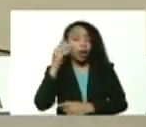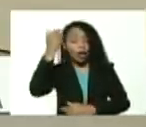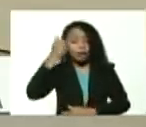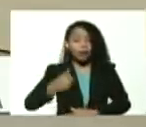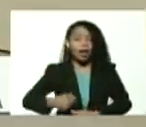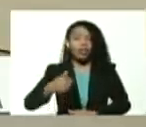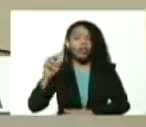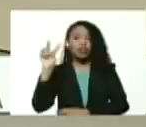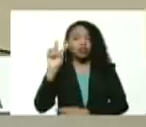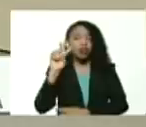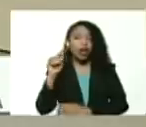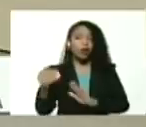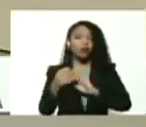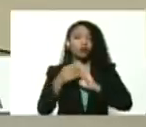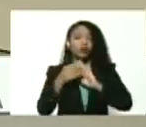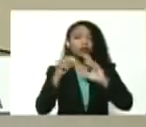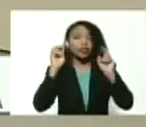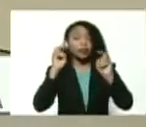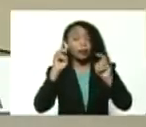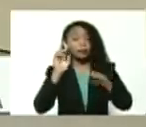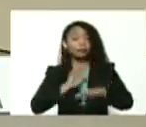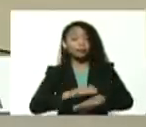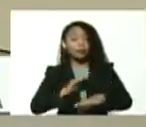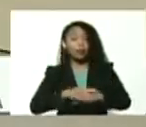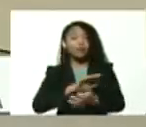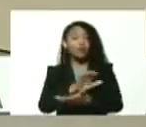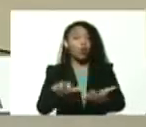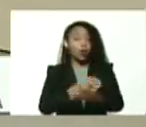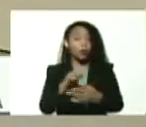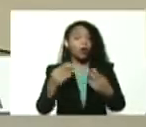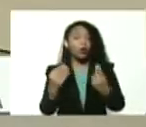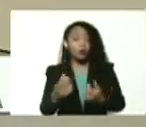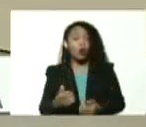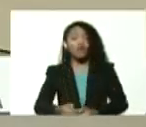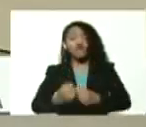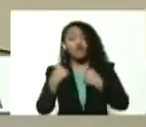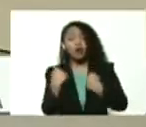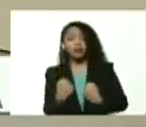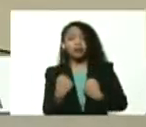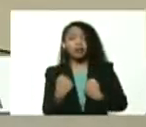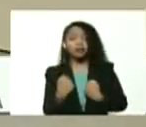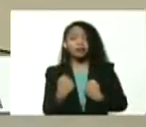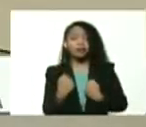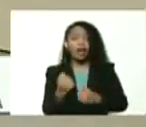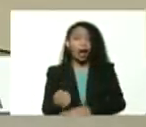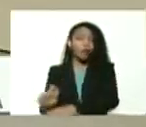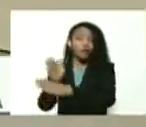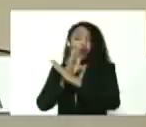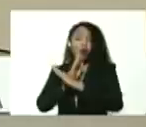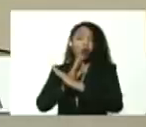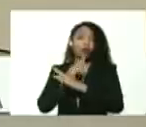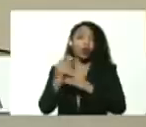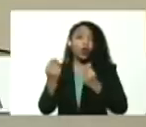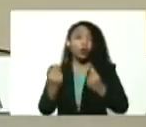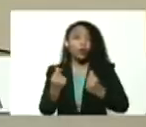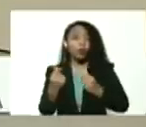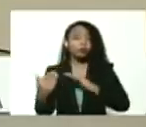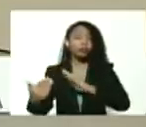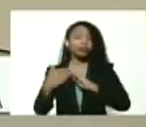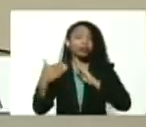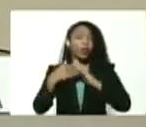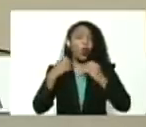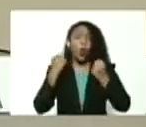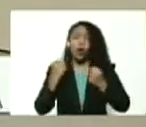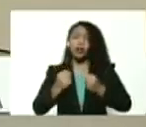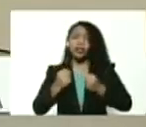Venezuela, con efectos y consecuencias económicas, el bloqueo económico con consecuencias terribles